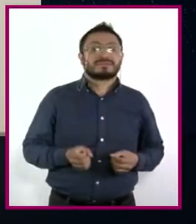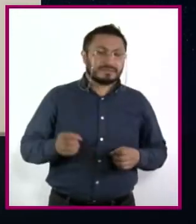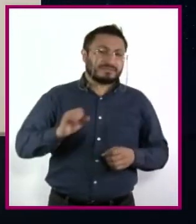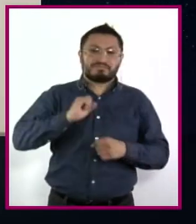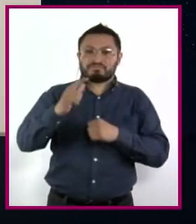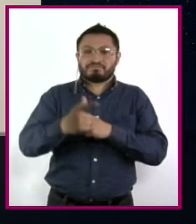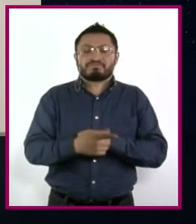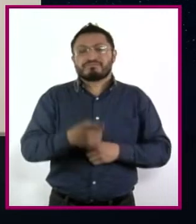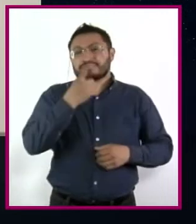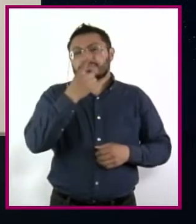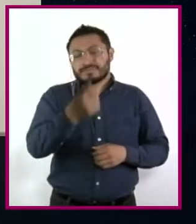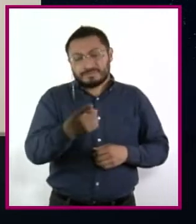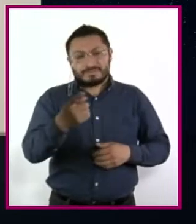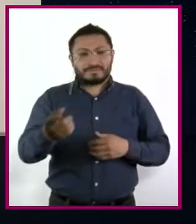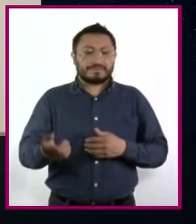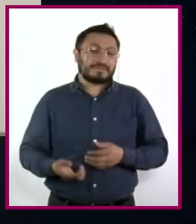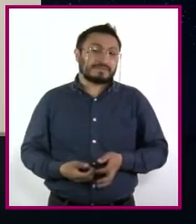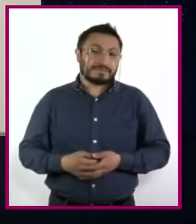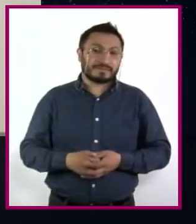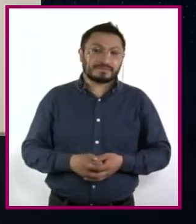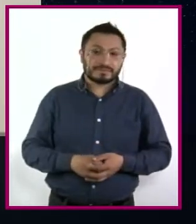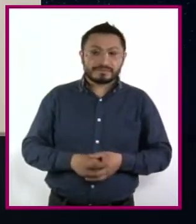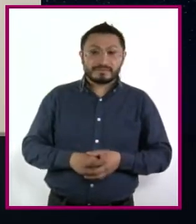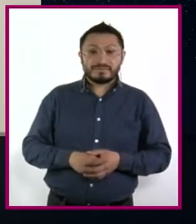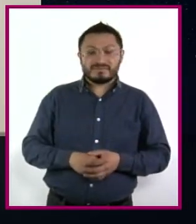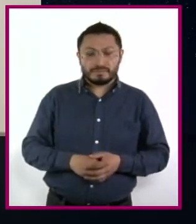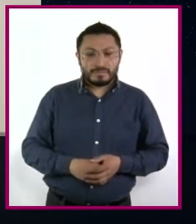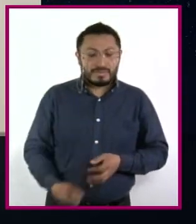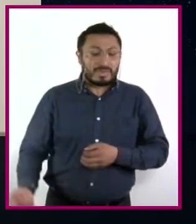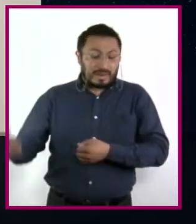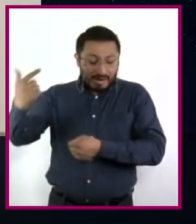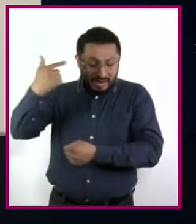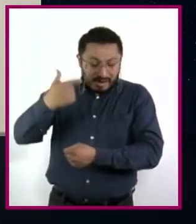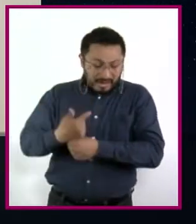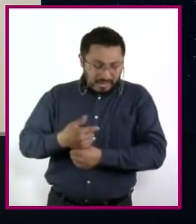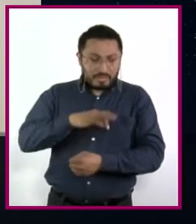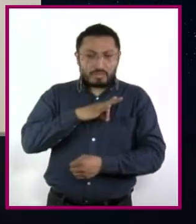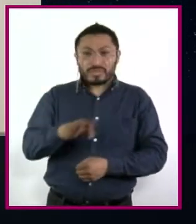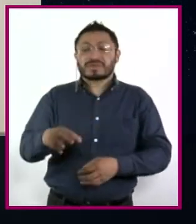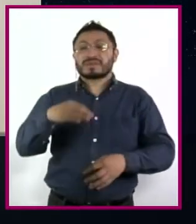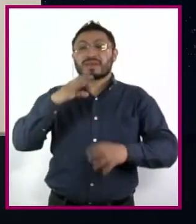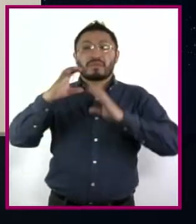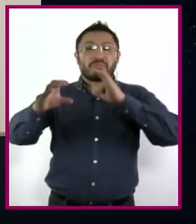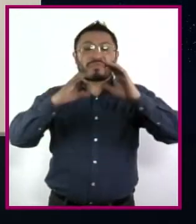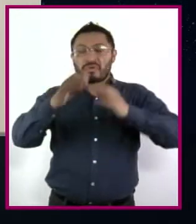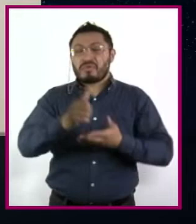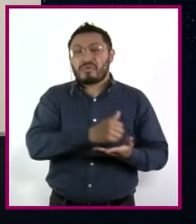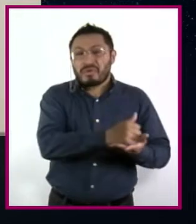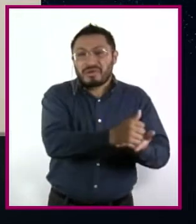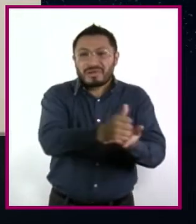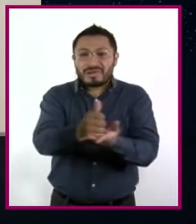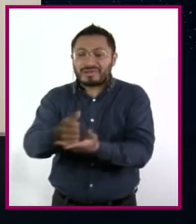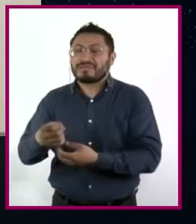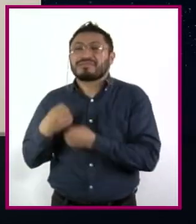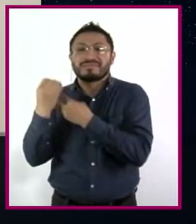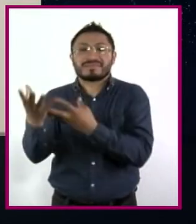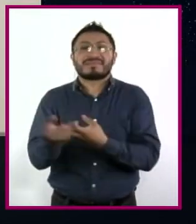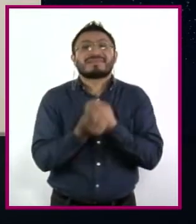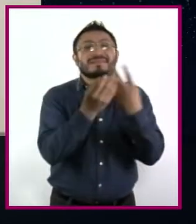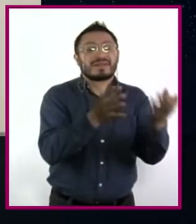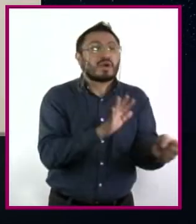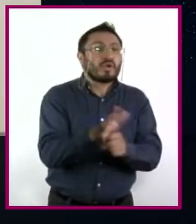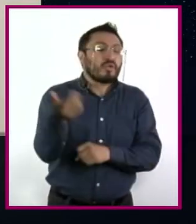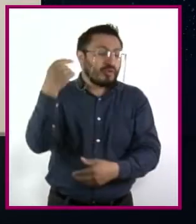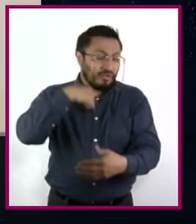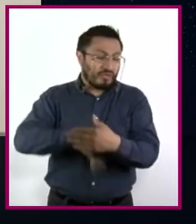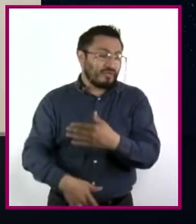algo. Y a través de ellas nosotros podemos comunicar también a los otros, a las personas, de qué es lo que